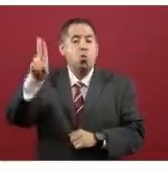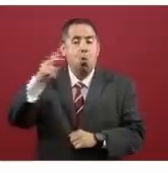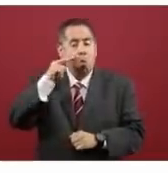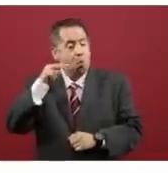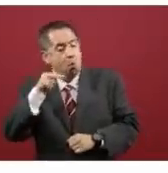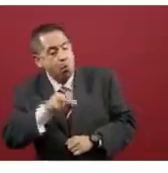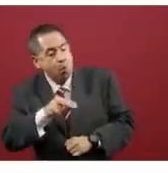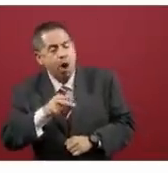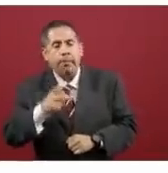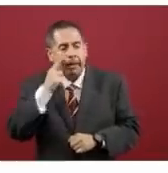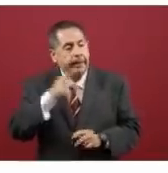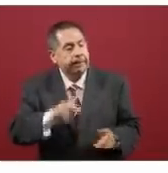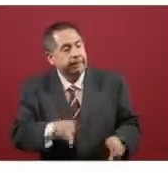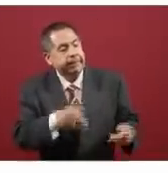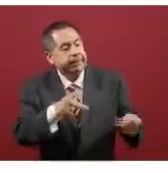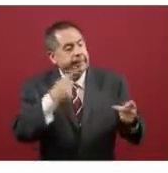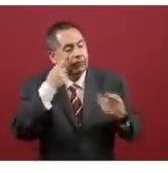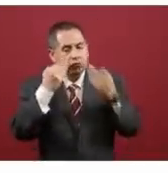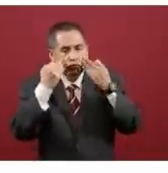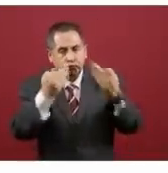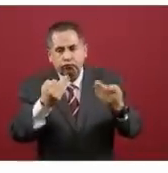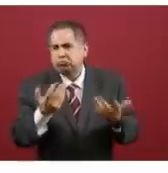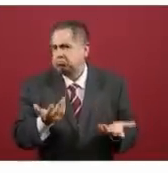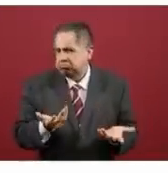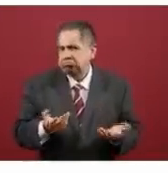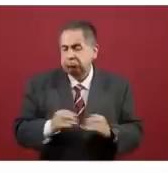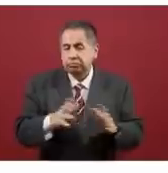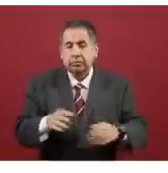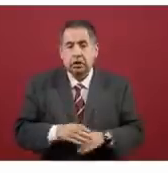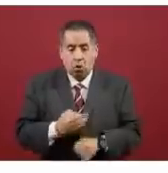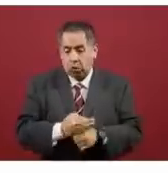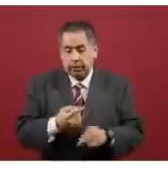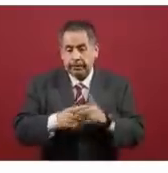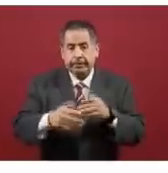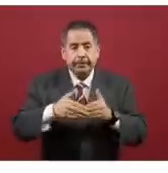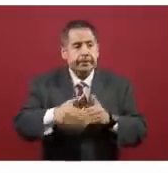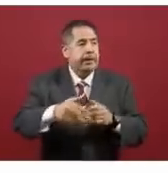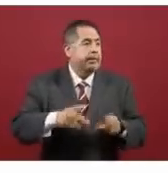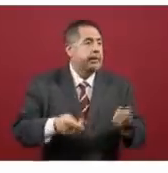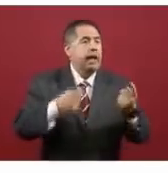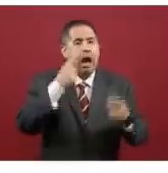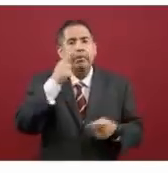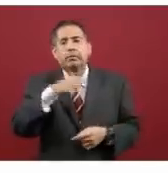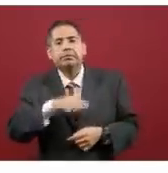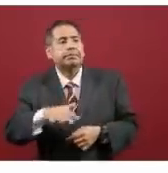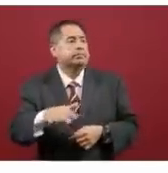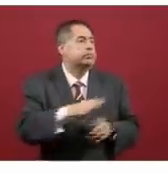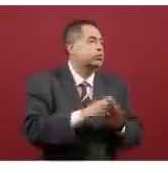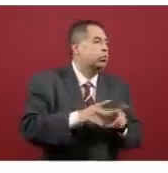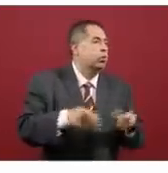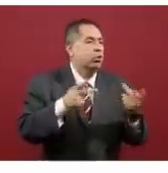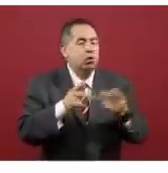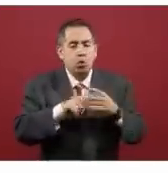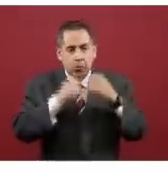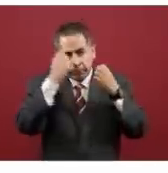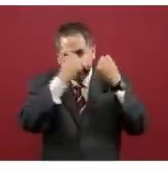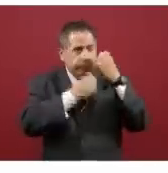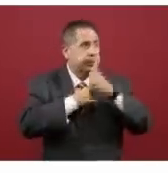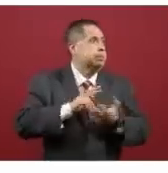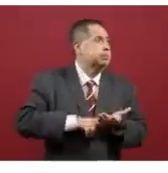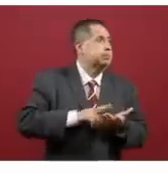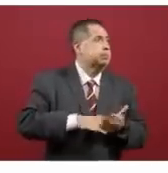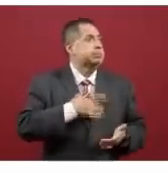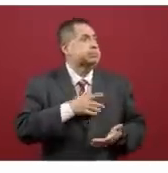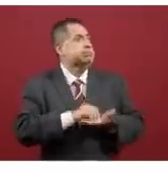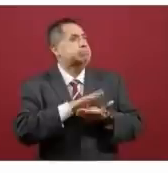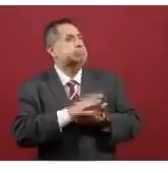el proceso de venta. Por lo tanto, iniciaremos con el estudio de mercado, así como los respectivos avalúos, finalmente para